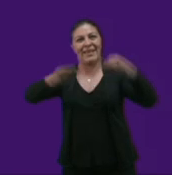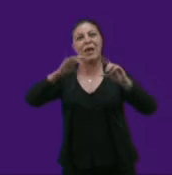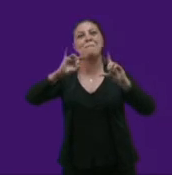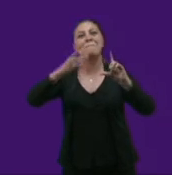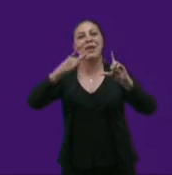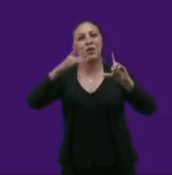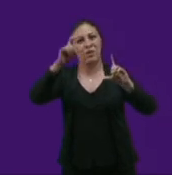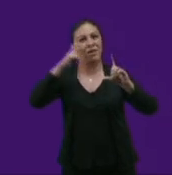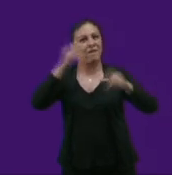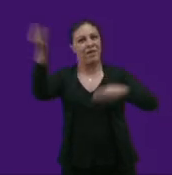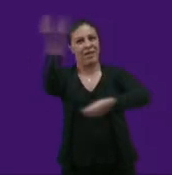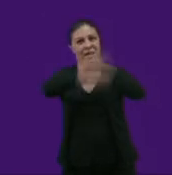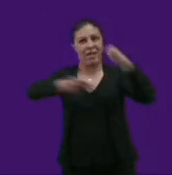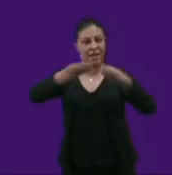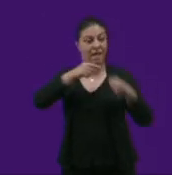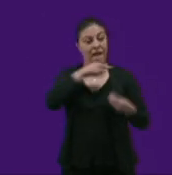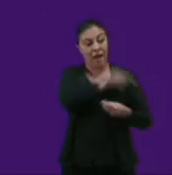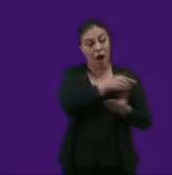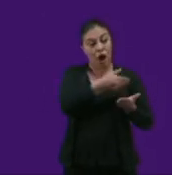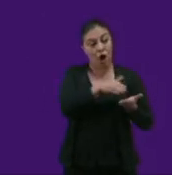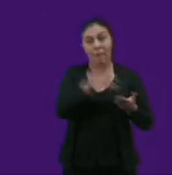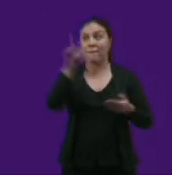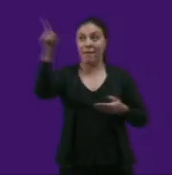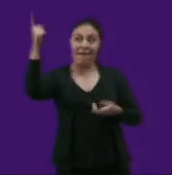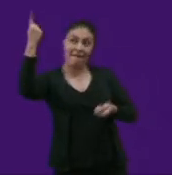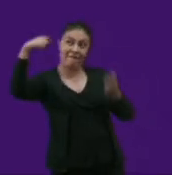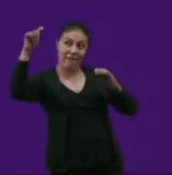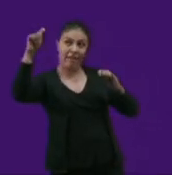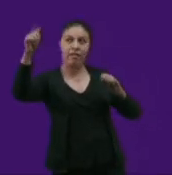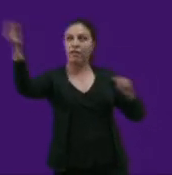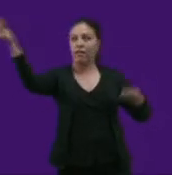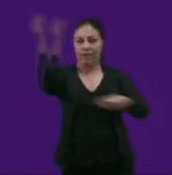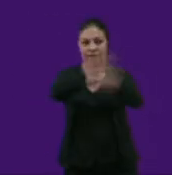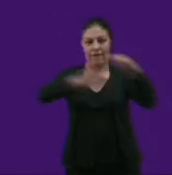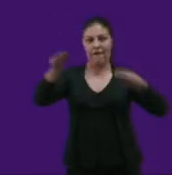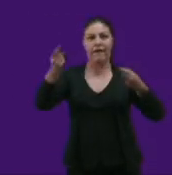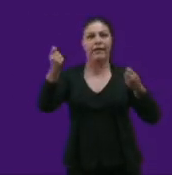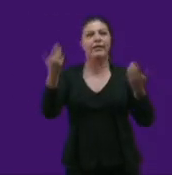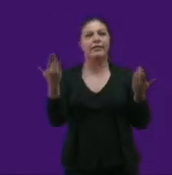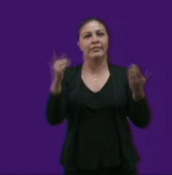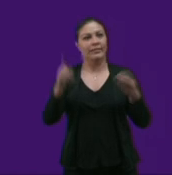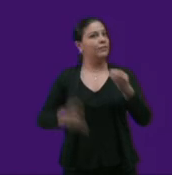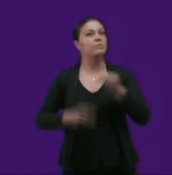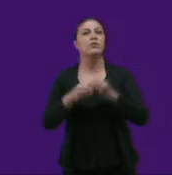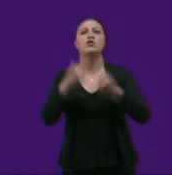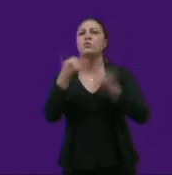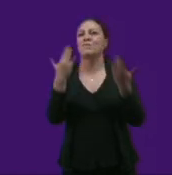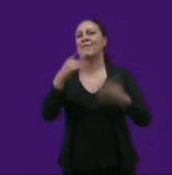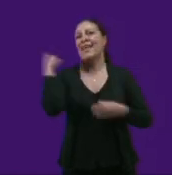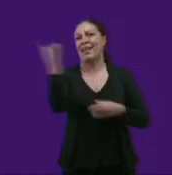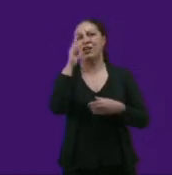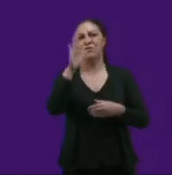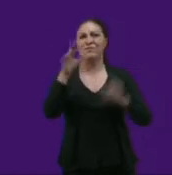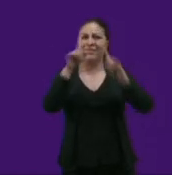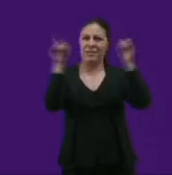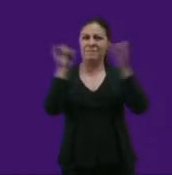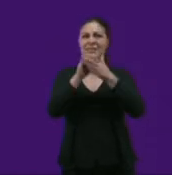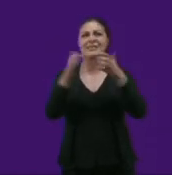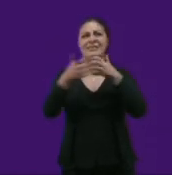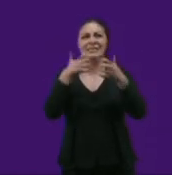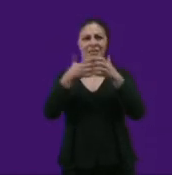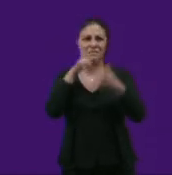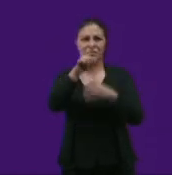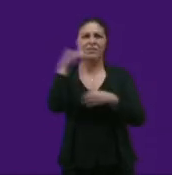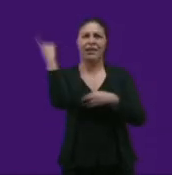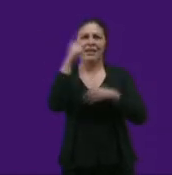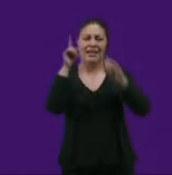entre comprador y vendedor de Mercado Libre. Luego vimos que había mucha necesidad de un sistema así en general en Internet, entonces lo abrimos